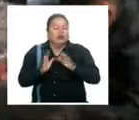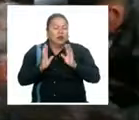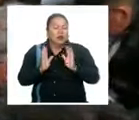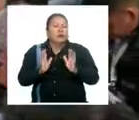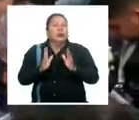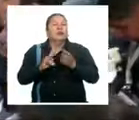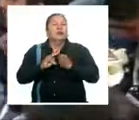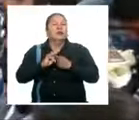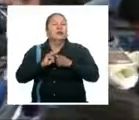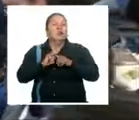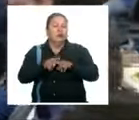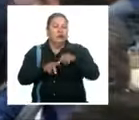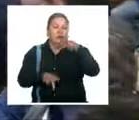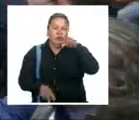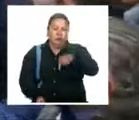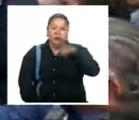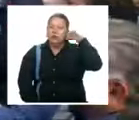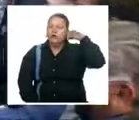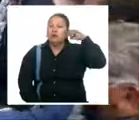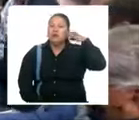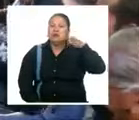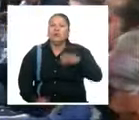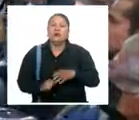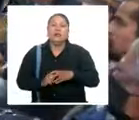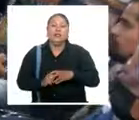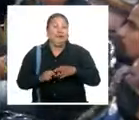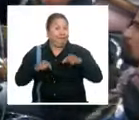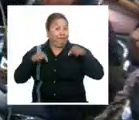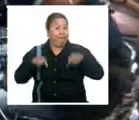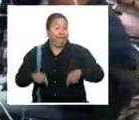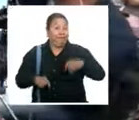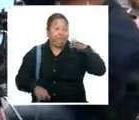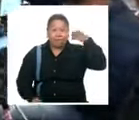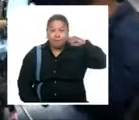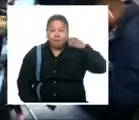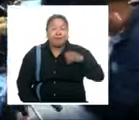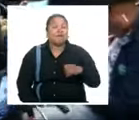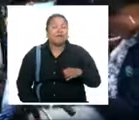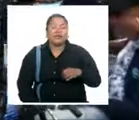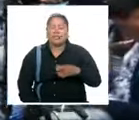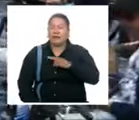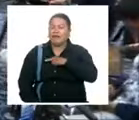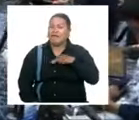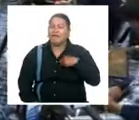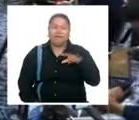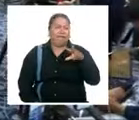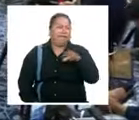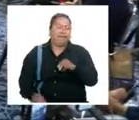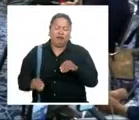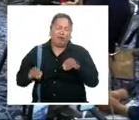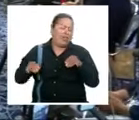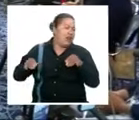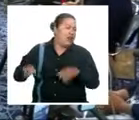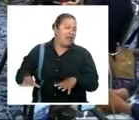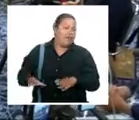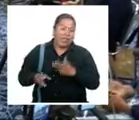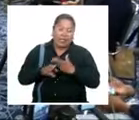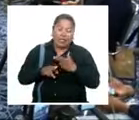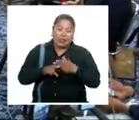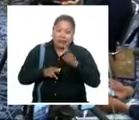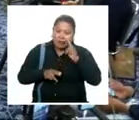iniciando ahora en Oaxaca. Desde Oaxaca no vamos a descansar hasta consolidar un